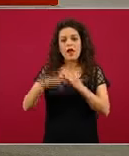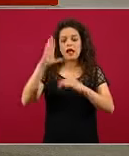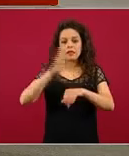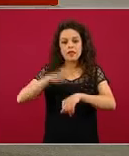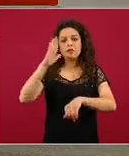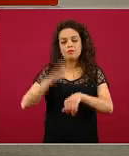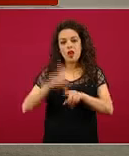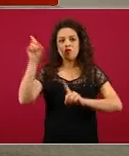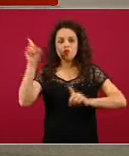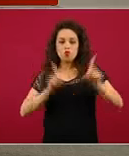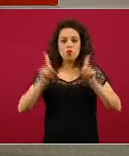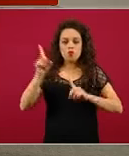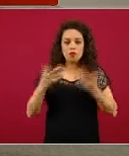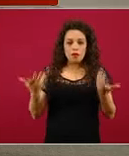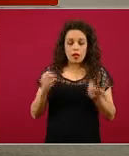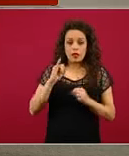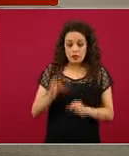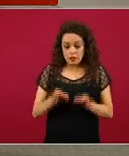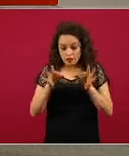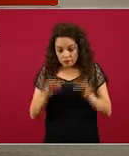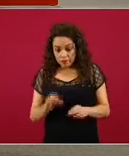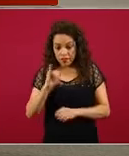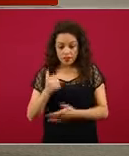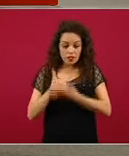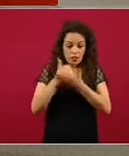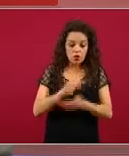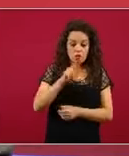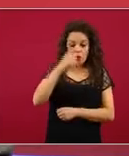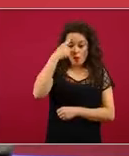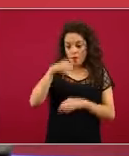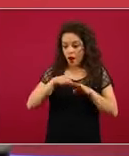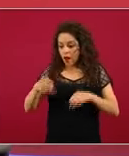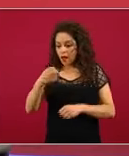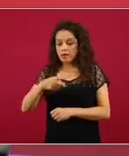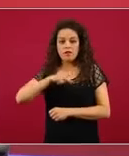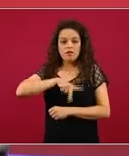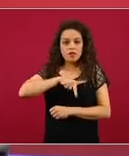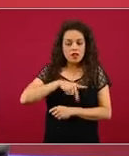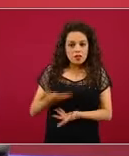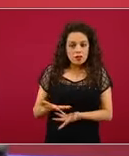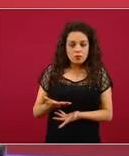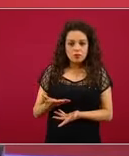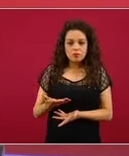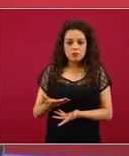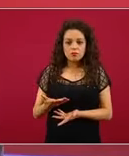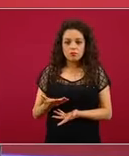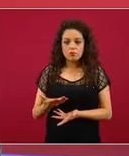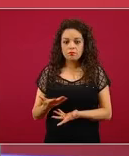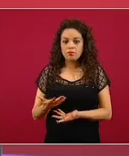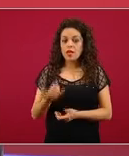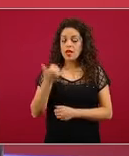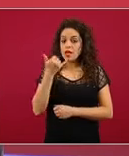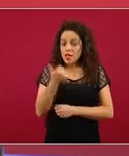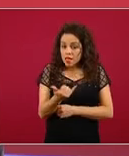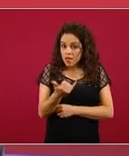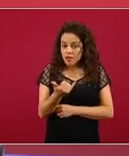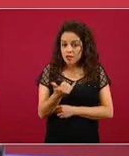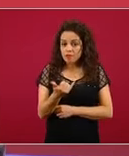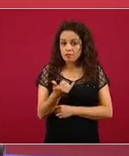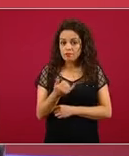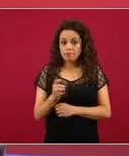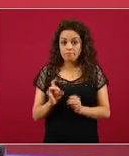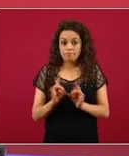tan específica, si es o no neutralizante de los virus, y en su momento